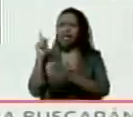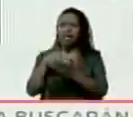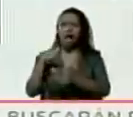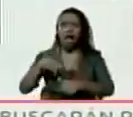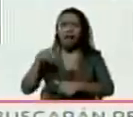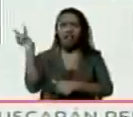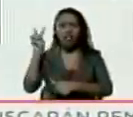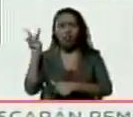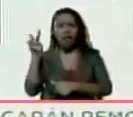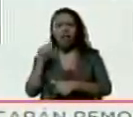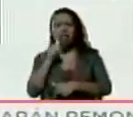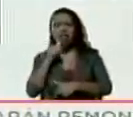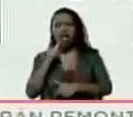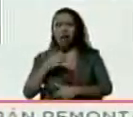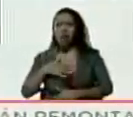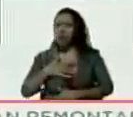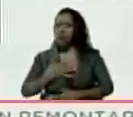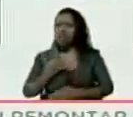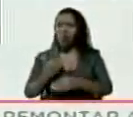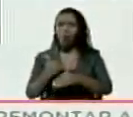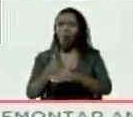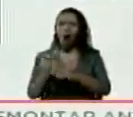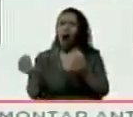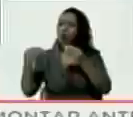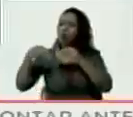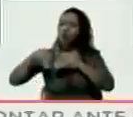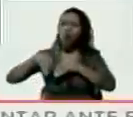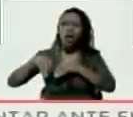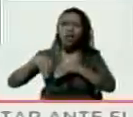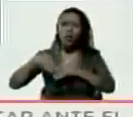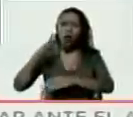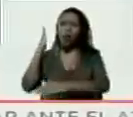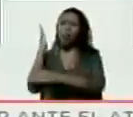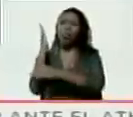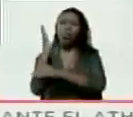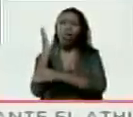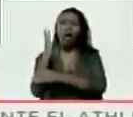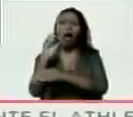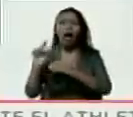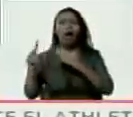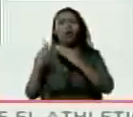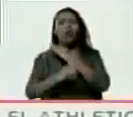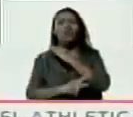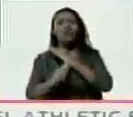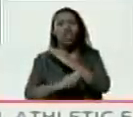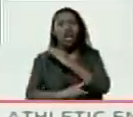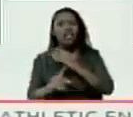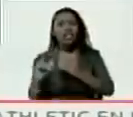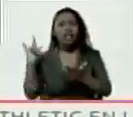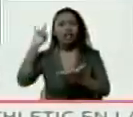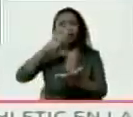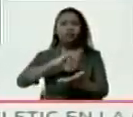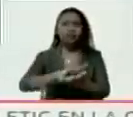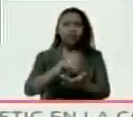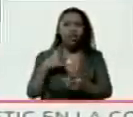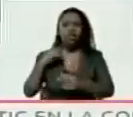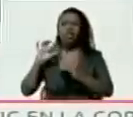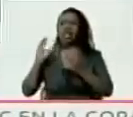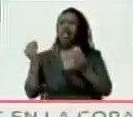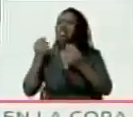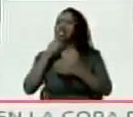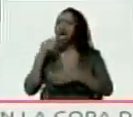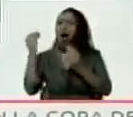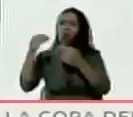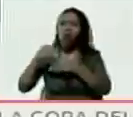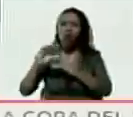Venezuela? ¿Quién puede estar de acuerdo con que sancionen a Conviasa? ¿Quién puede estar de acuerdo con que se los roben los reales de la